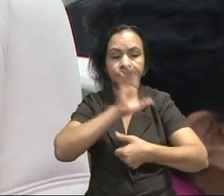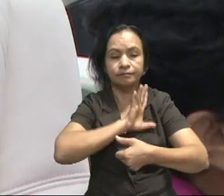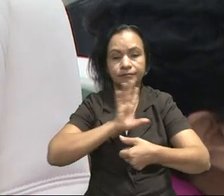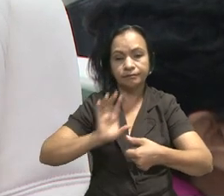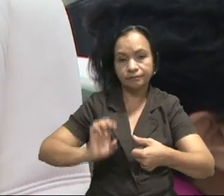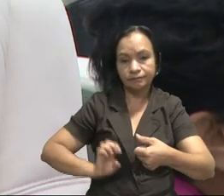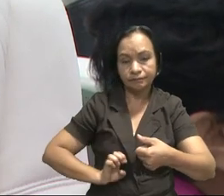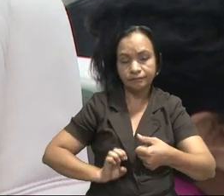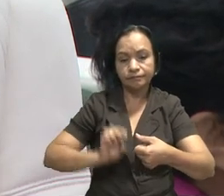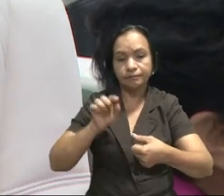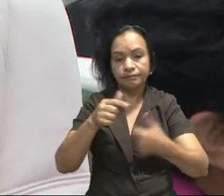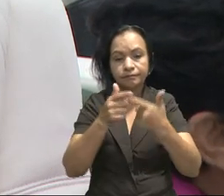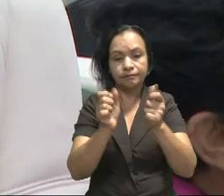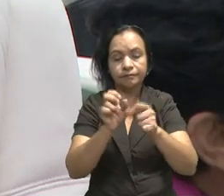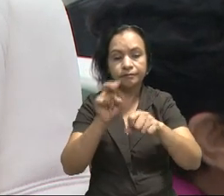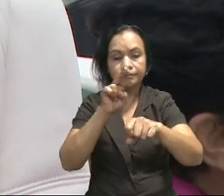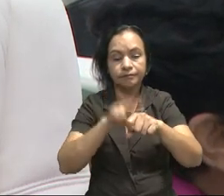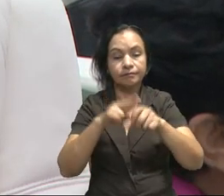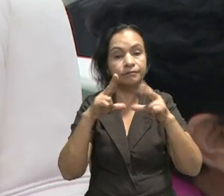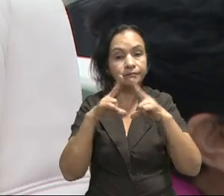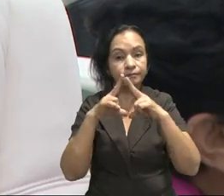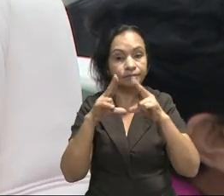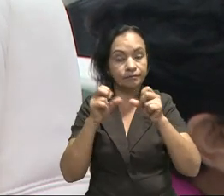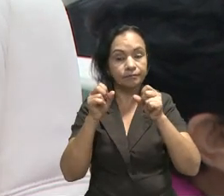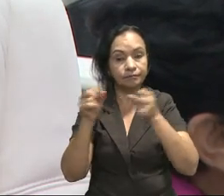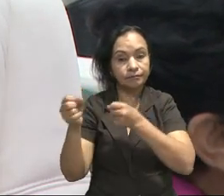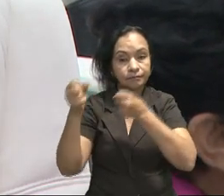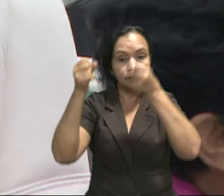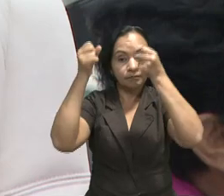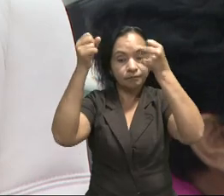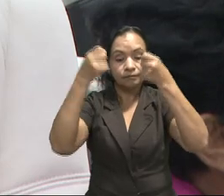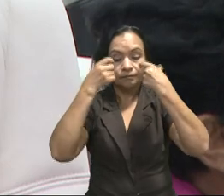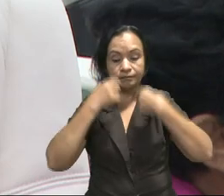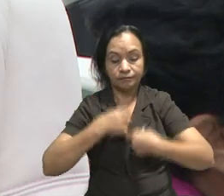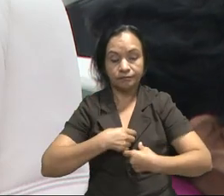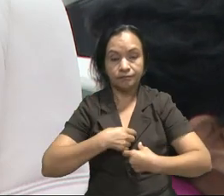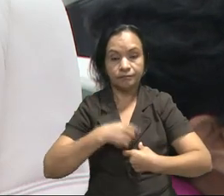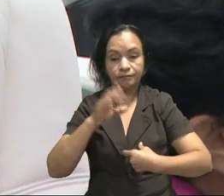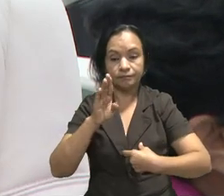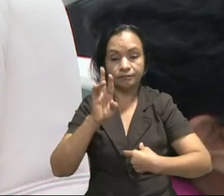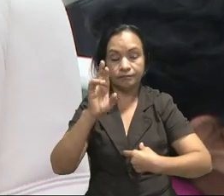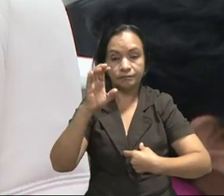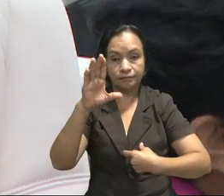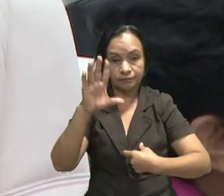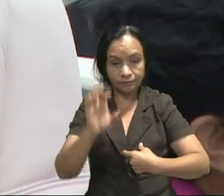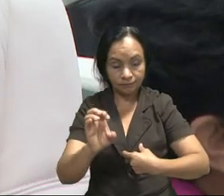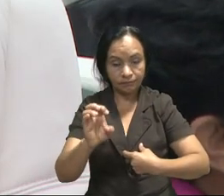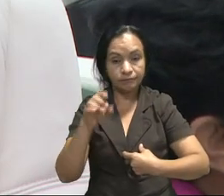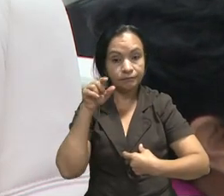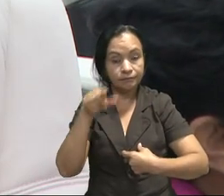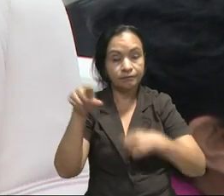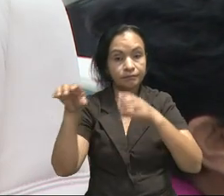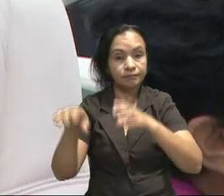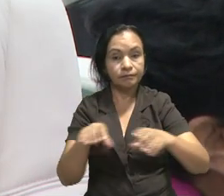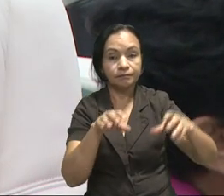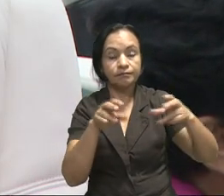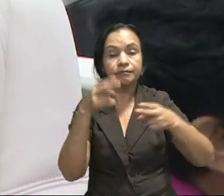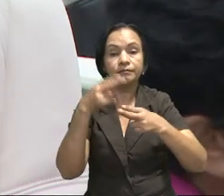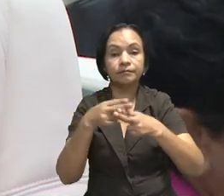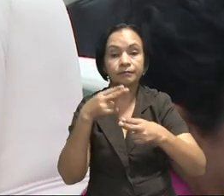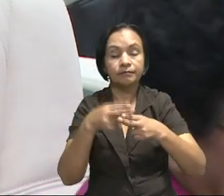Salvador, donde la selección nacional logró alzarse con la medalla de bronce. Cabe mencionar que en este evento fue